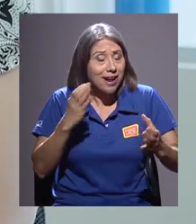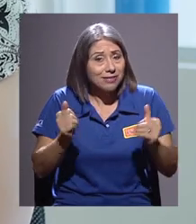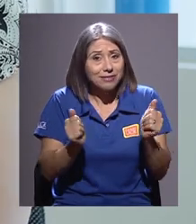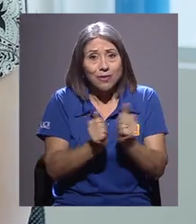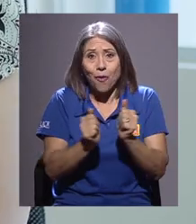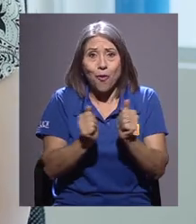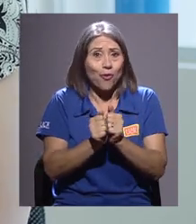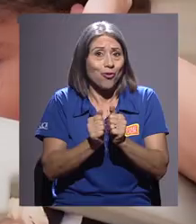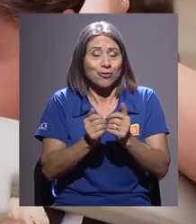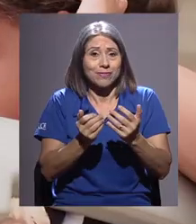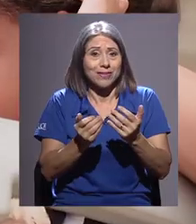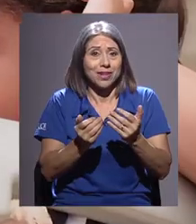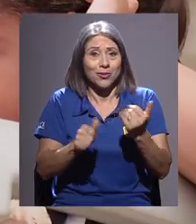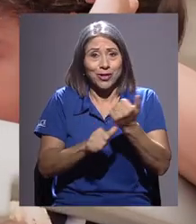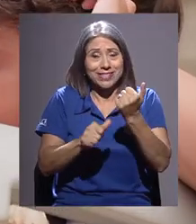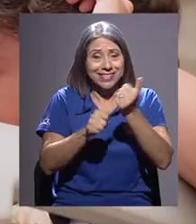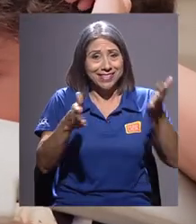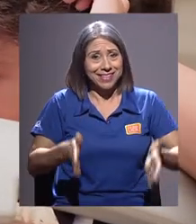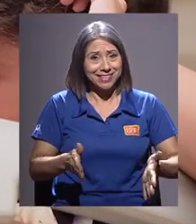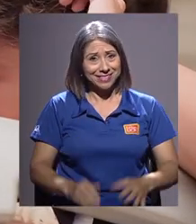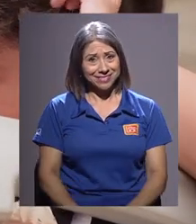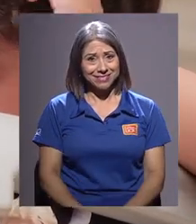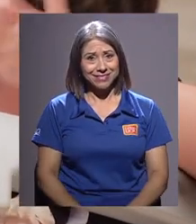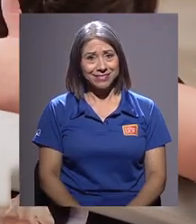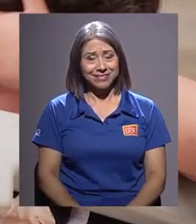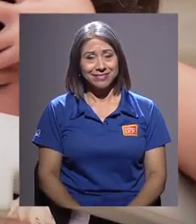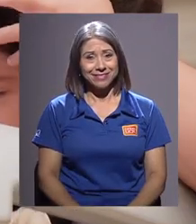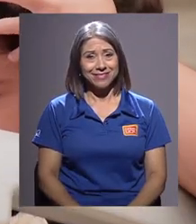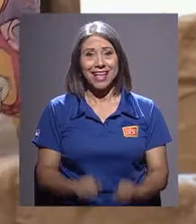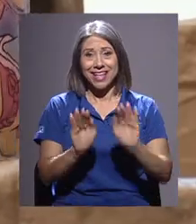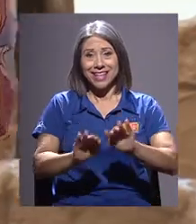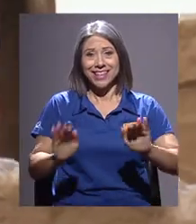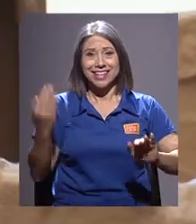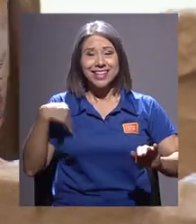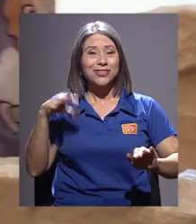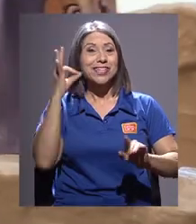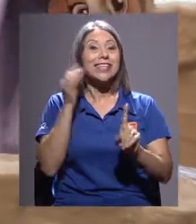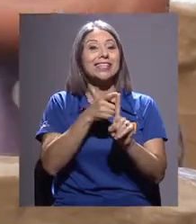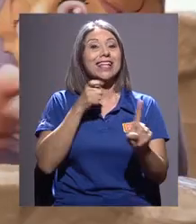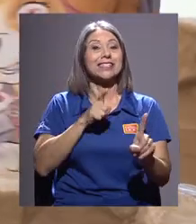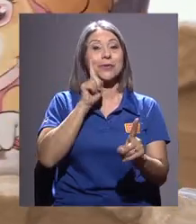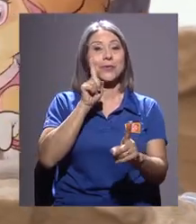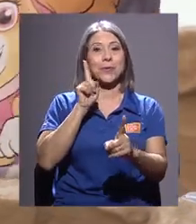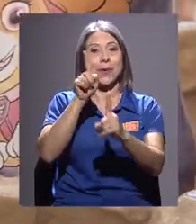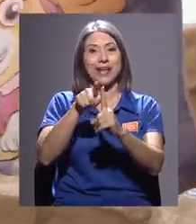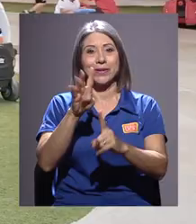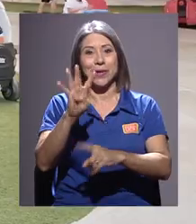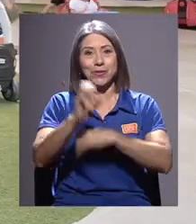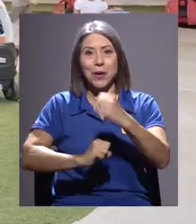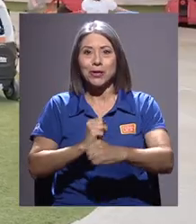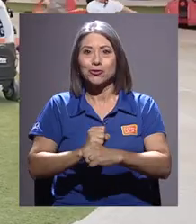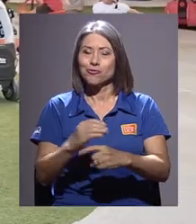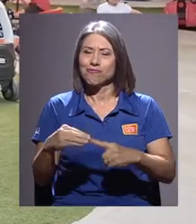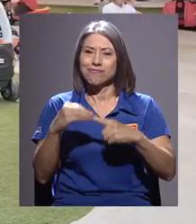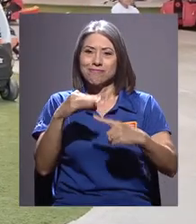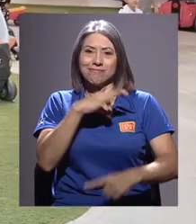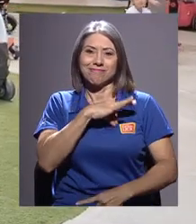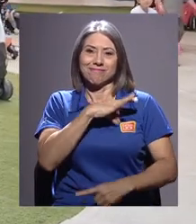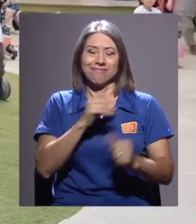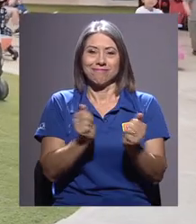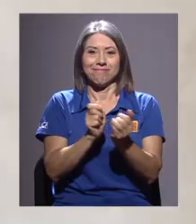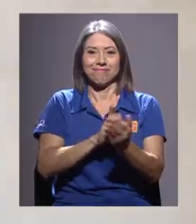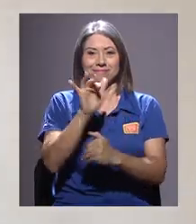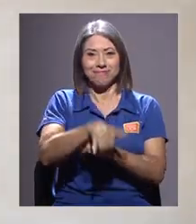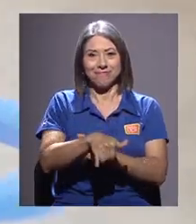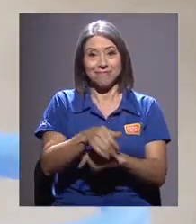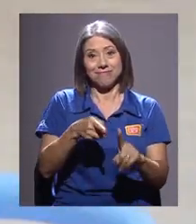forma con los asistentes. Niños y niñas de 1 a 4 años son los principales beneficiados con este